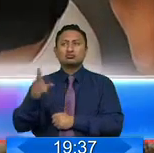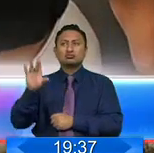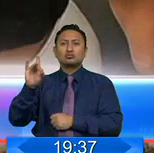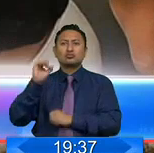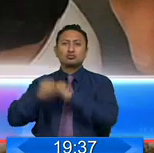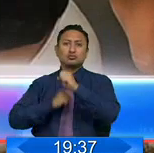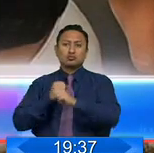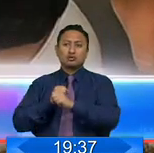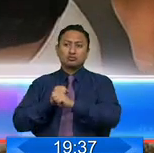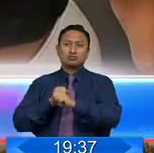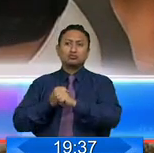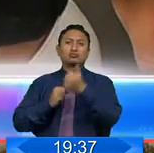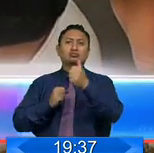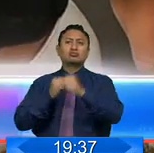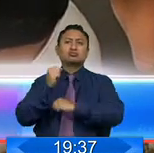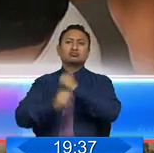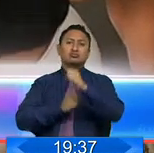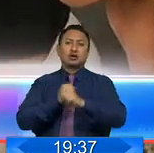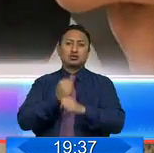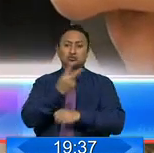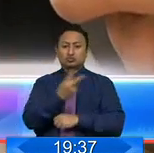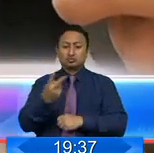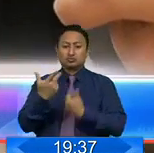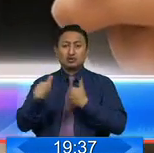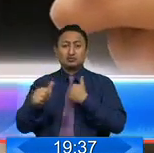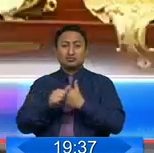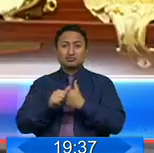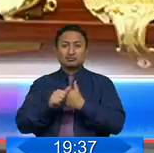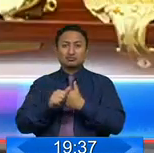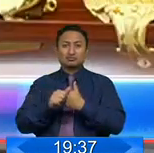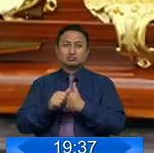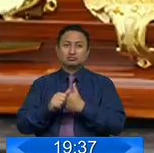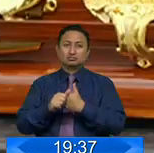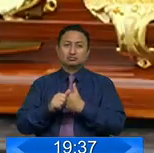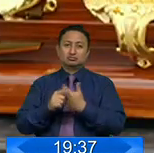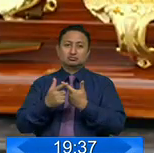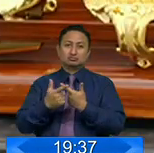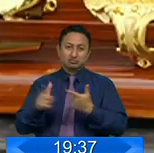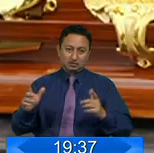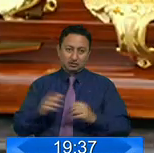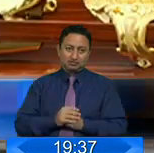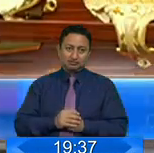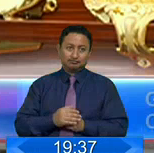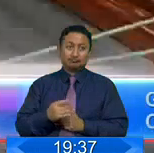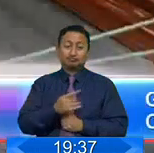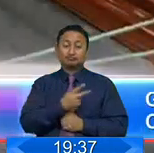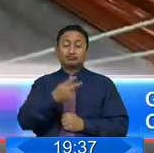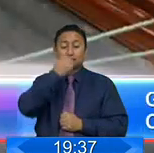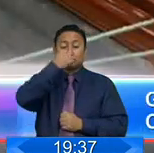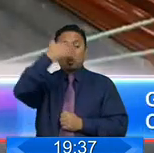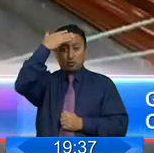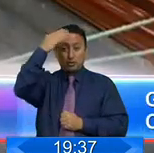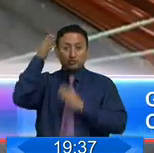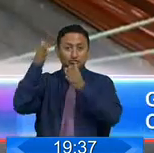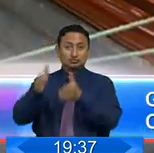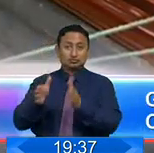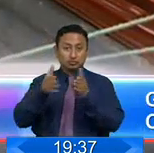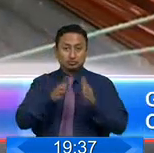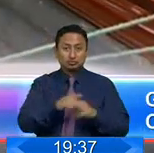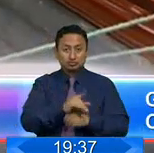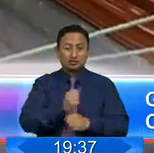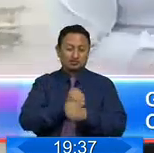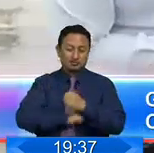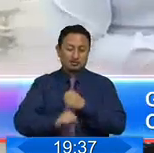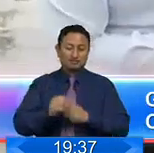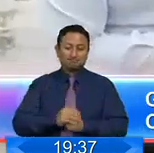iba para los 10. Ya estaban a punto de salir. A ellos los sepultarán en Santo Domingo de los Sáchilas, de donde eran oriundos.